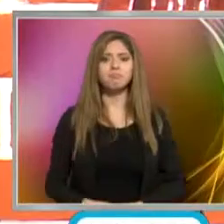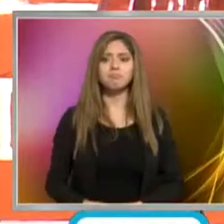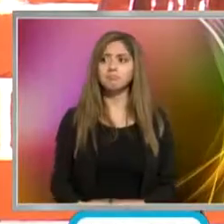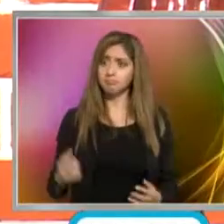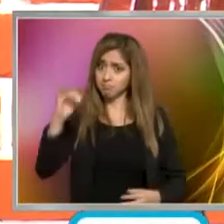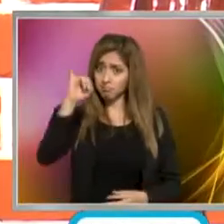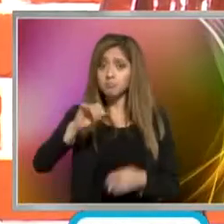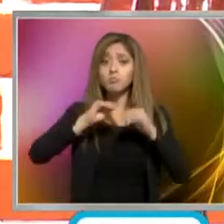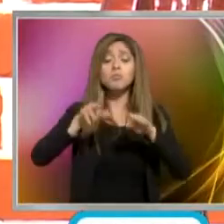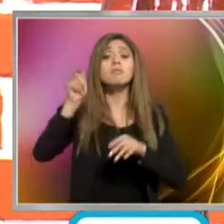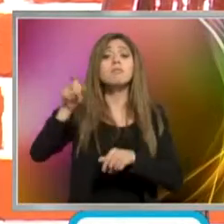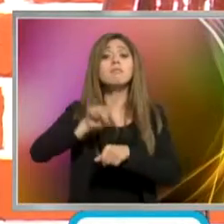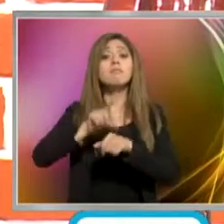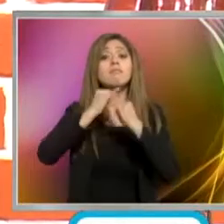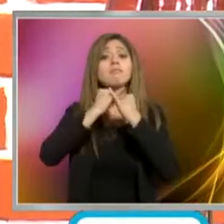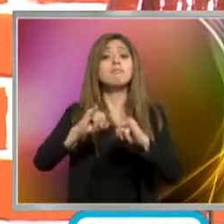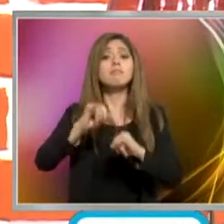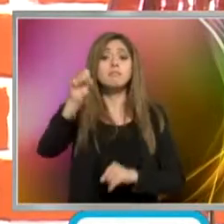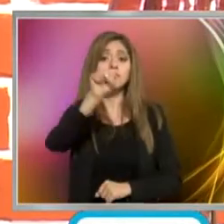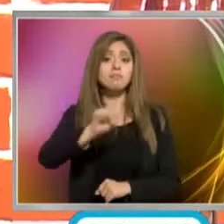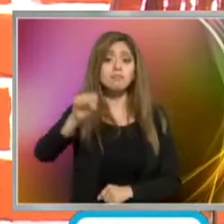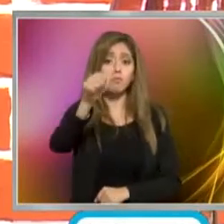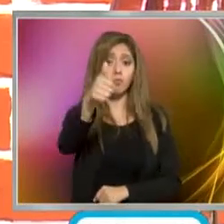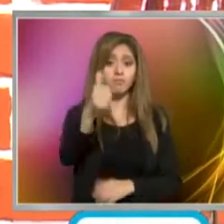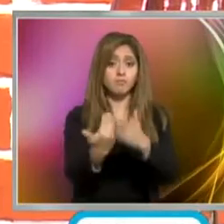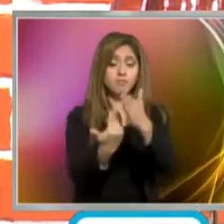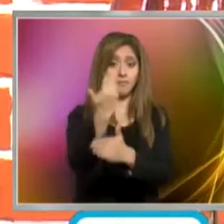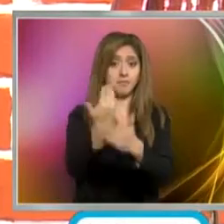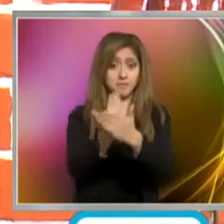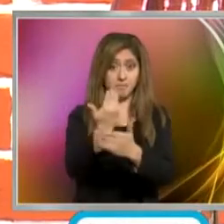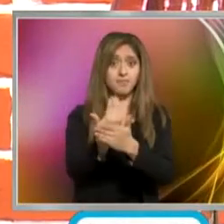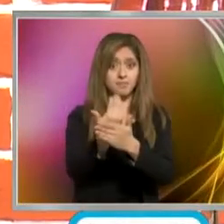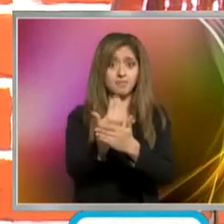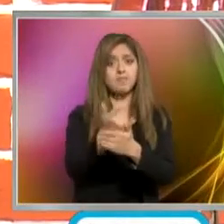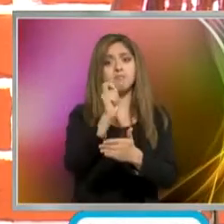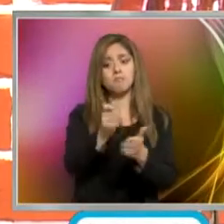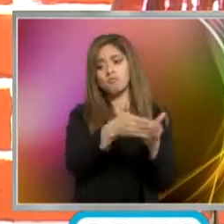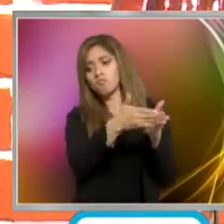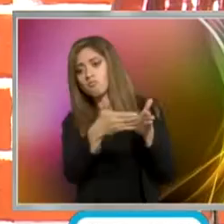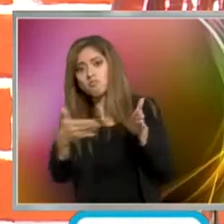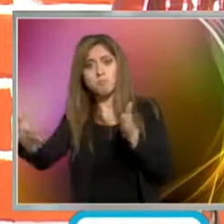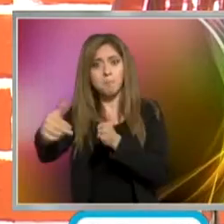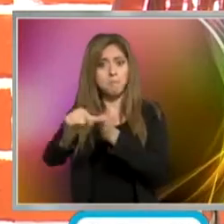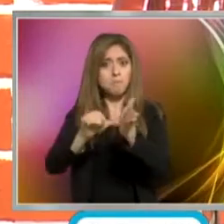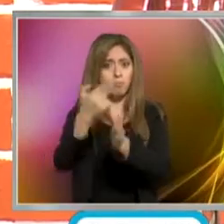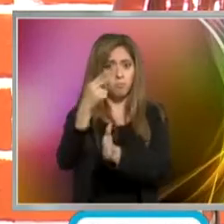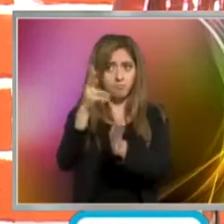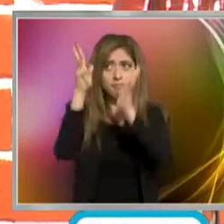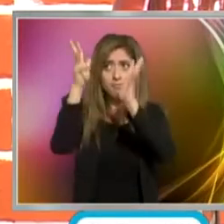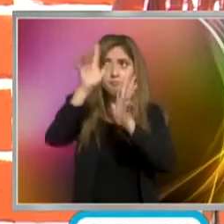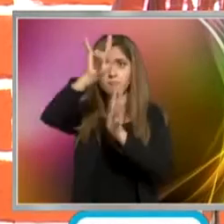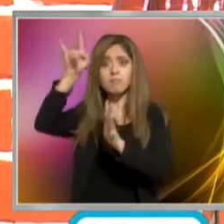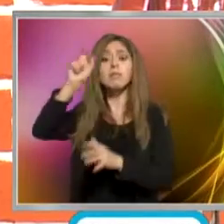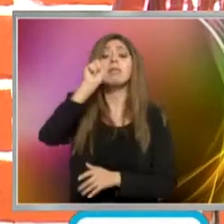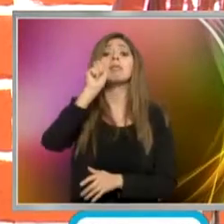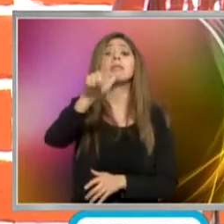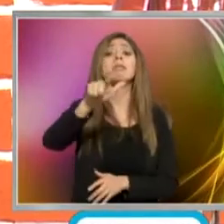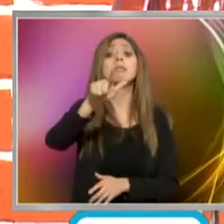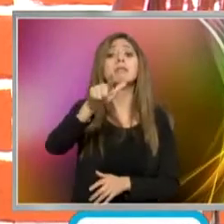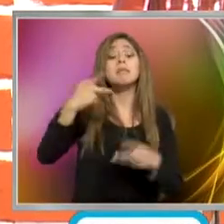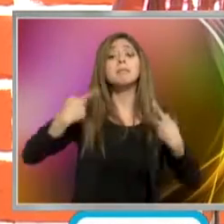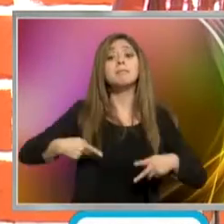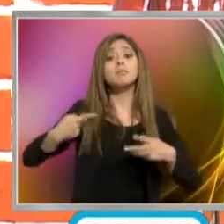alcance. La inauguración es el sábado a las 11 de la mañana y se queda durante todo el mes de noviembre. Somos 17 artistas